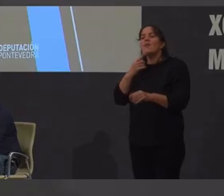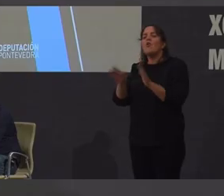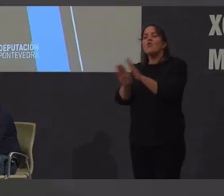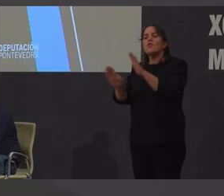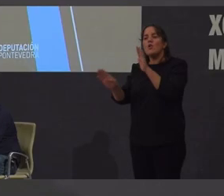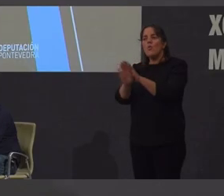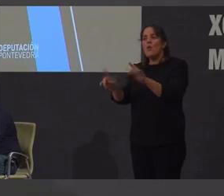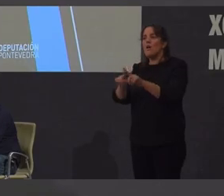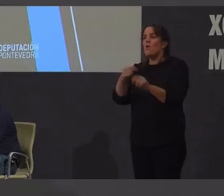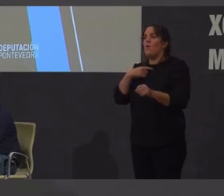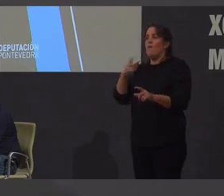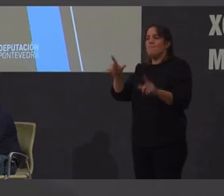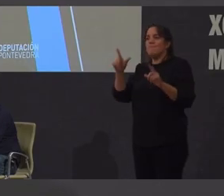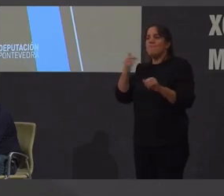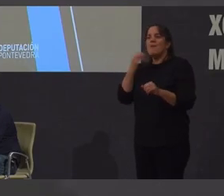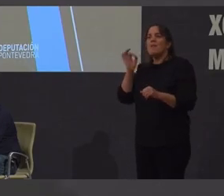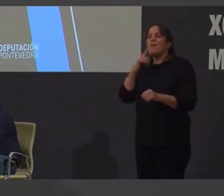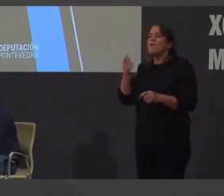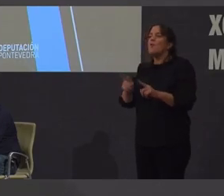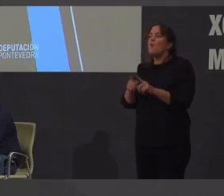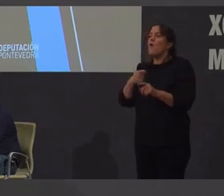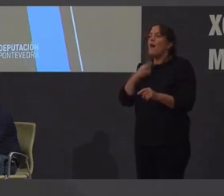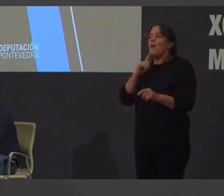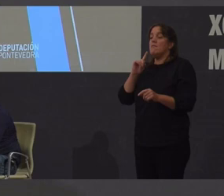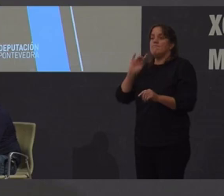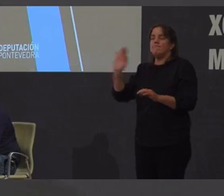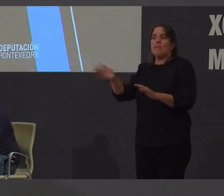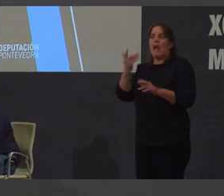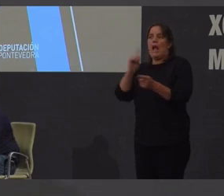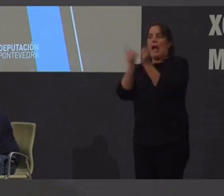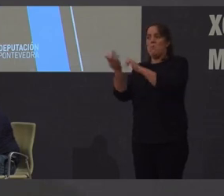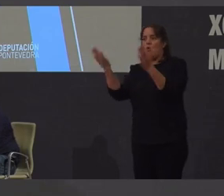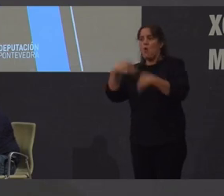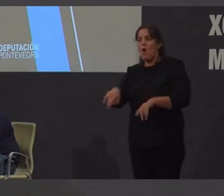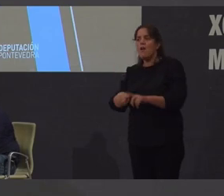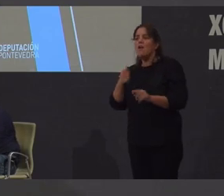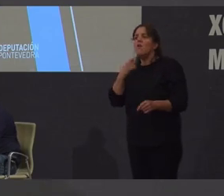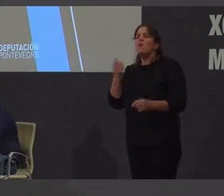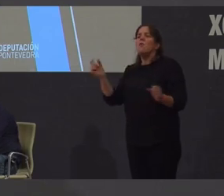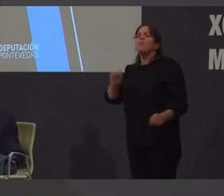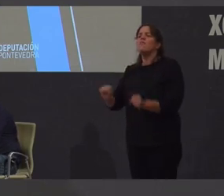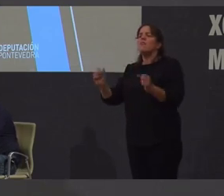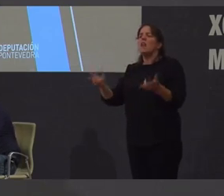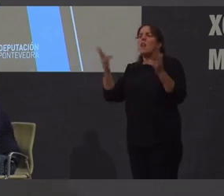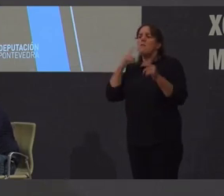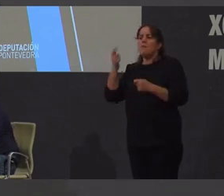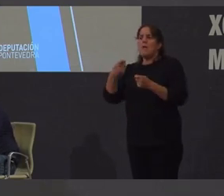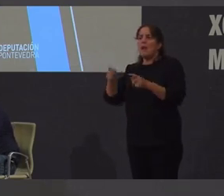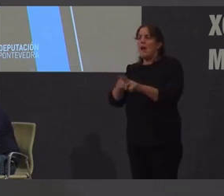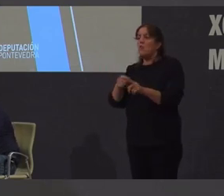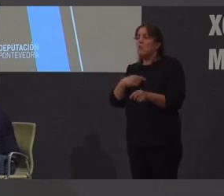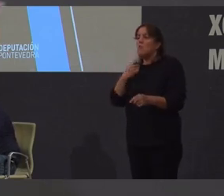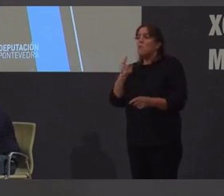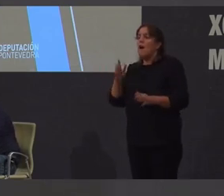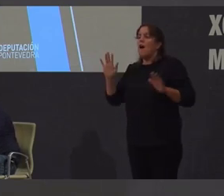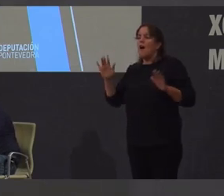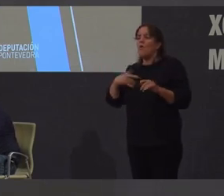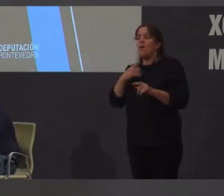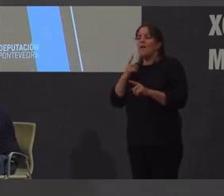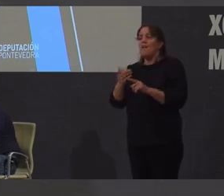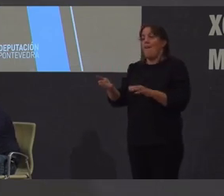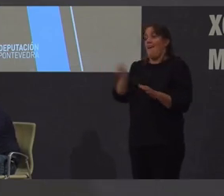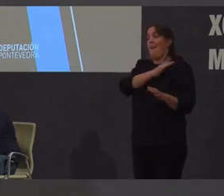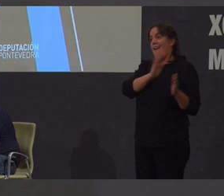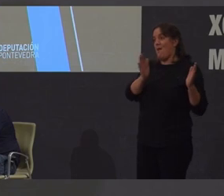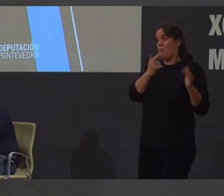e reputacións intactas sen despeinarse. E fano defendendo un libre mercado despois de que durante a autarquía do